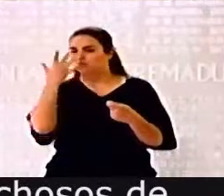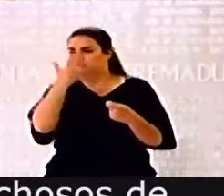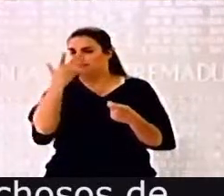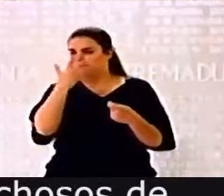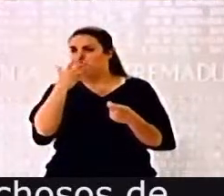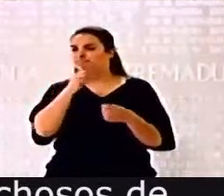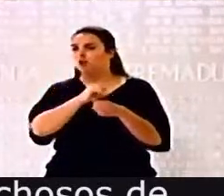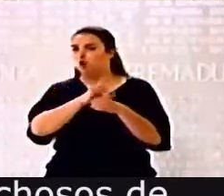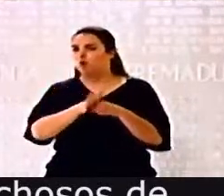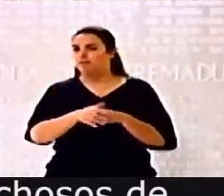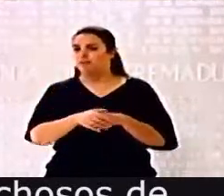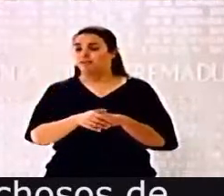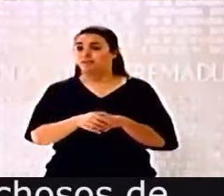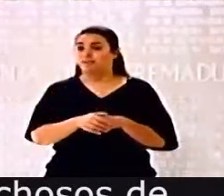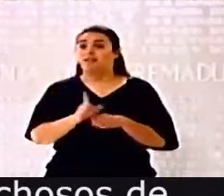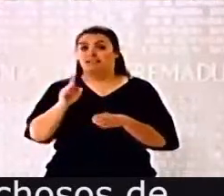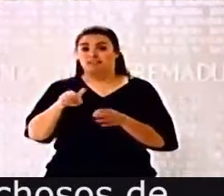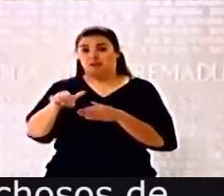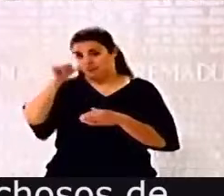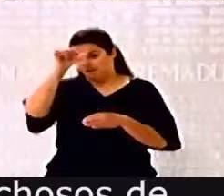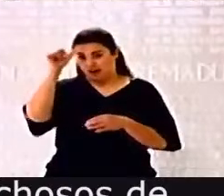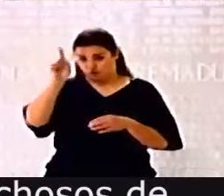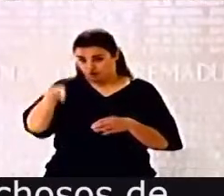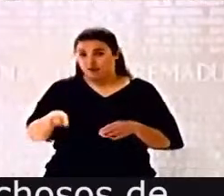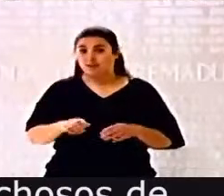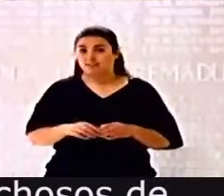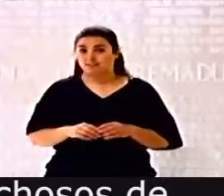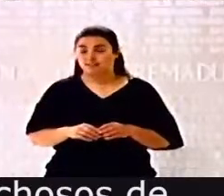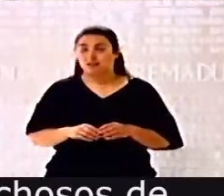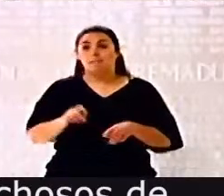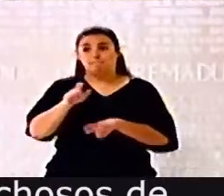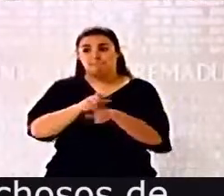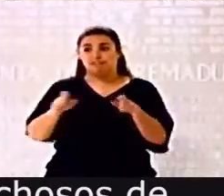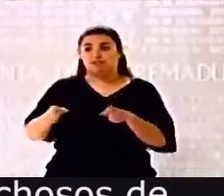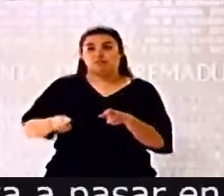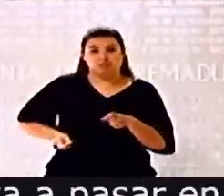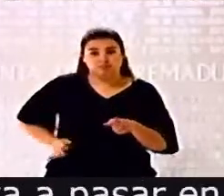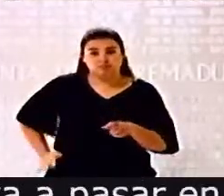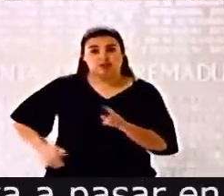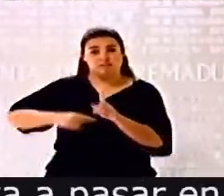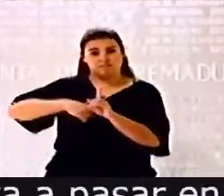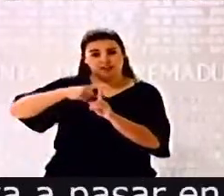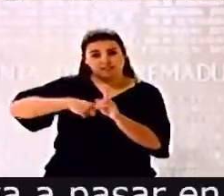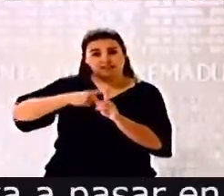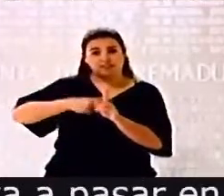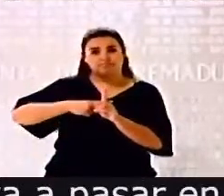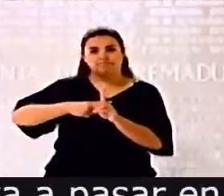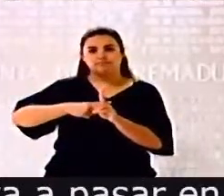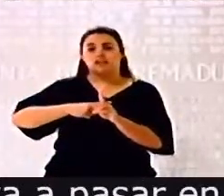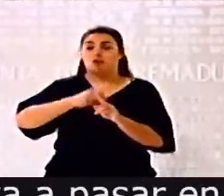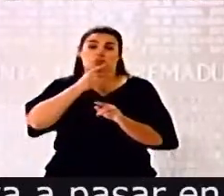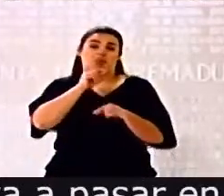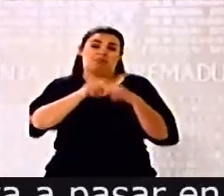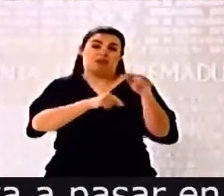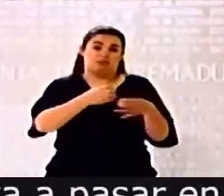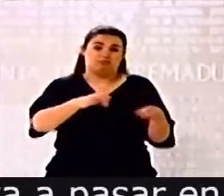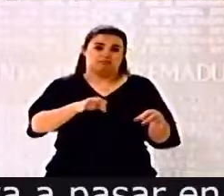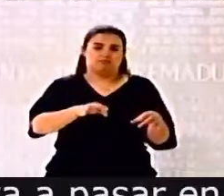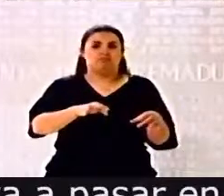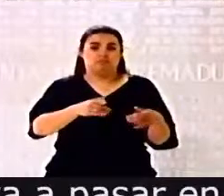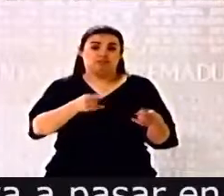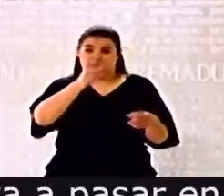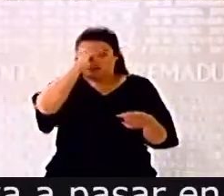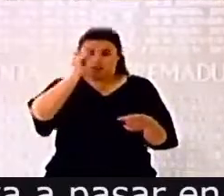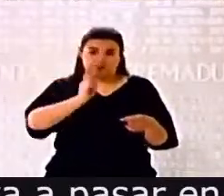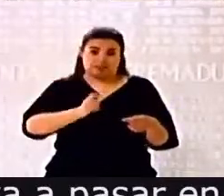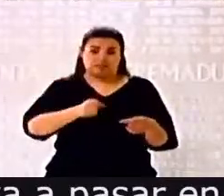COVID. Y nos va a pasar en el verano también. Gente con diarrea y fiebre, que será por virus y que se suele dar en el